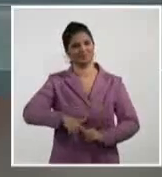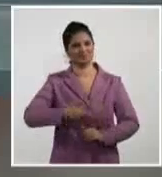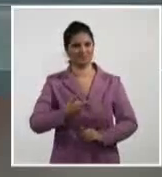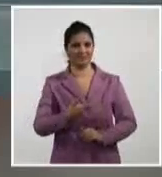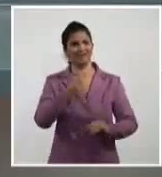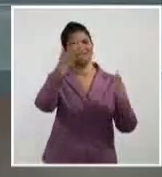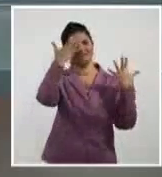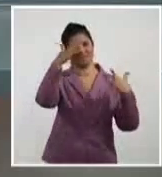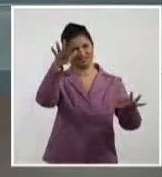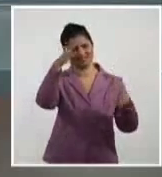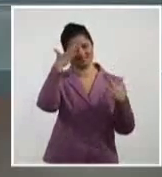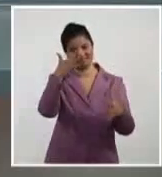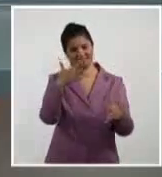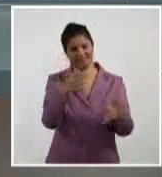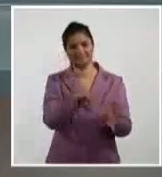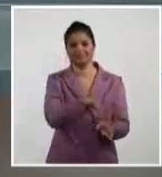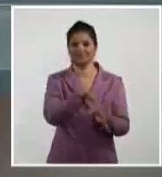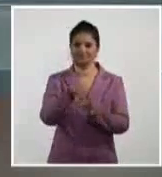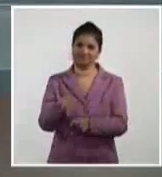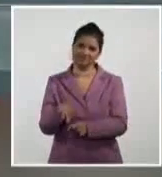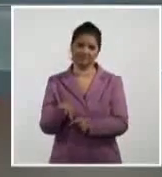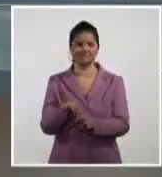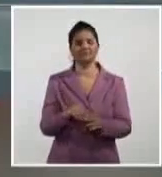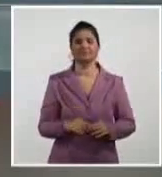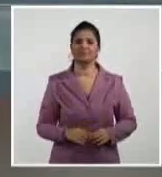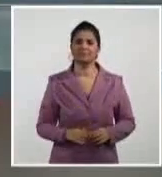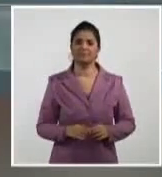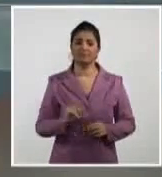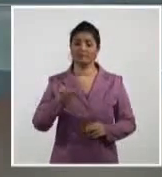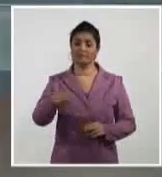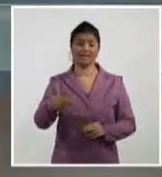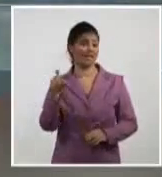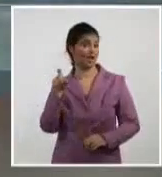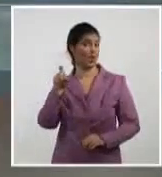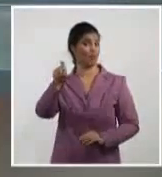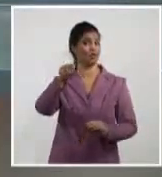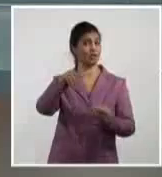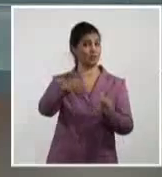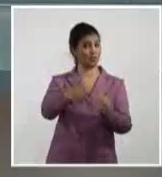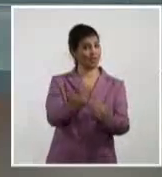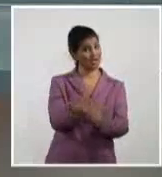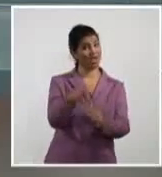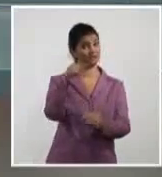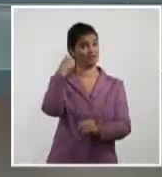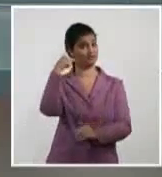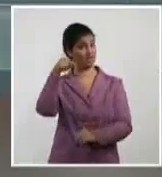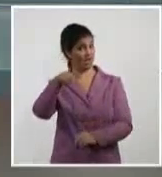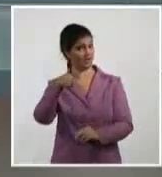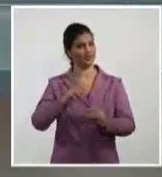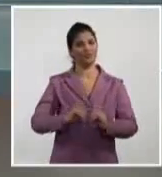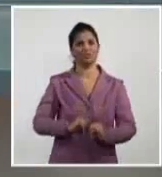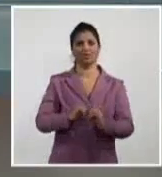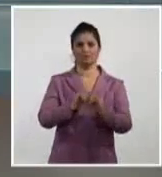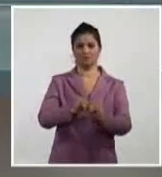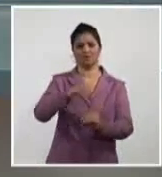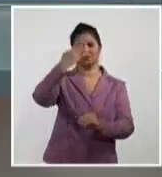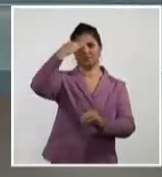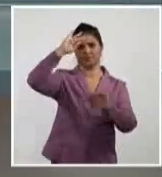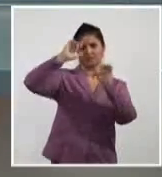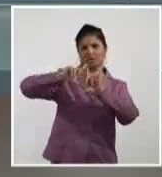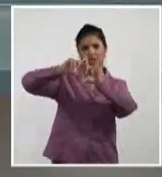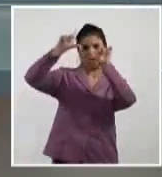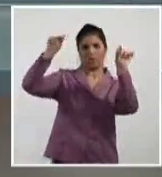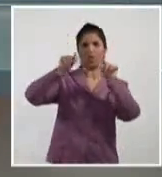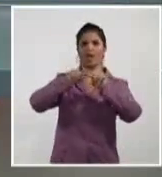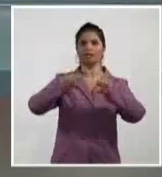Claro que sí, y a pocos días de despedir este año 2023, vamos a pasar revista a los sucesos que han ocupado titulares